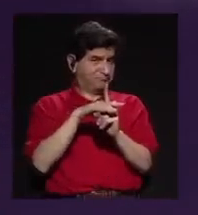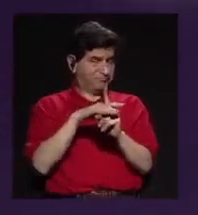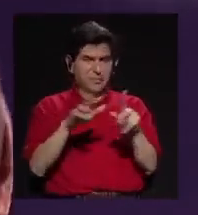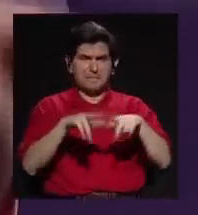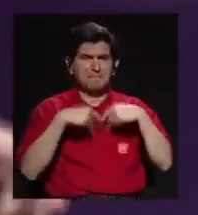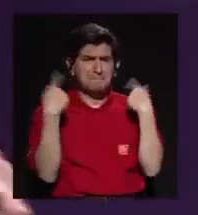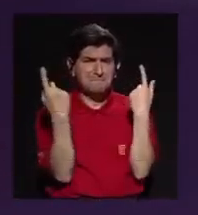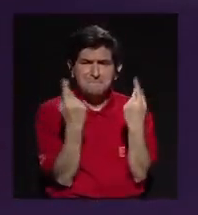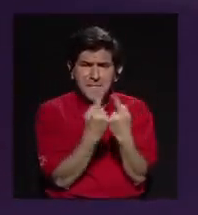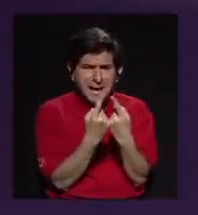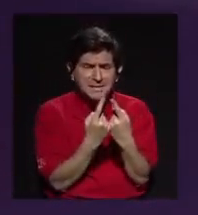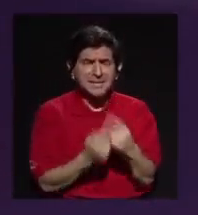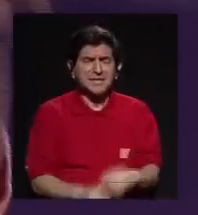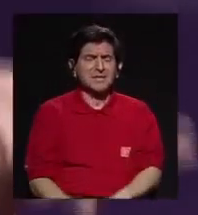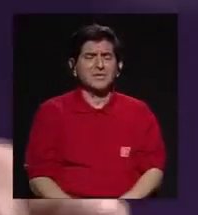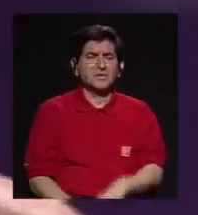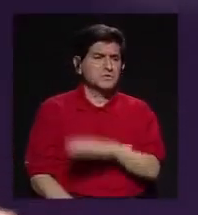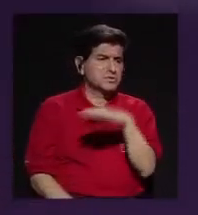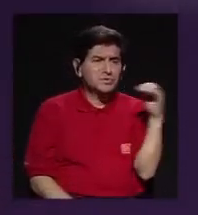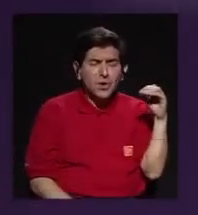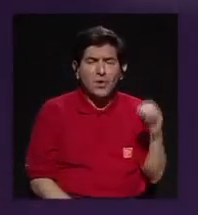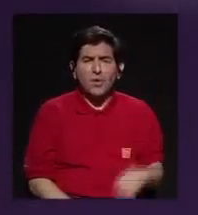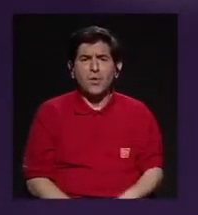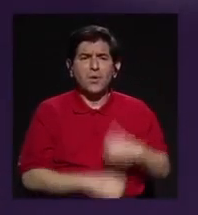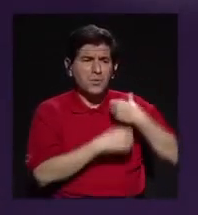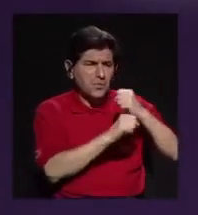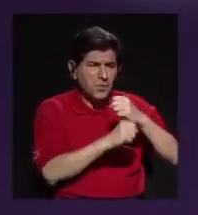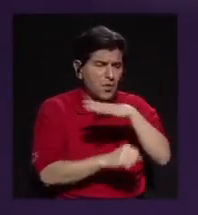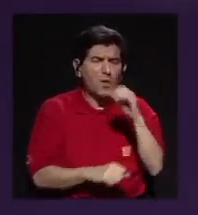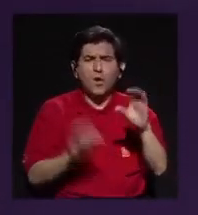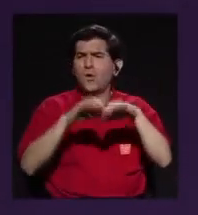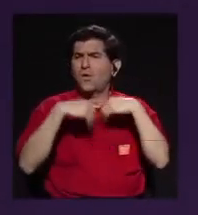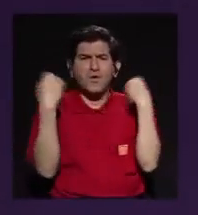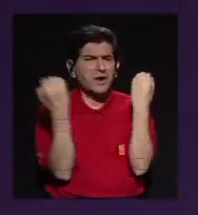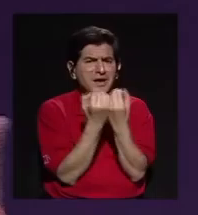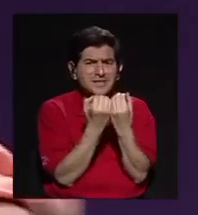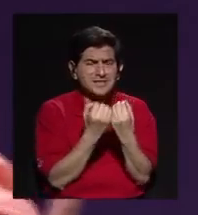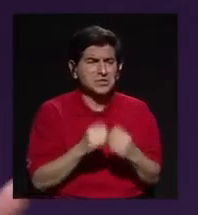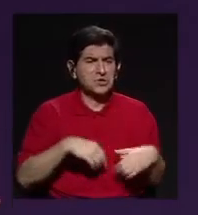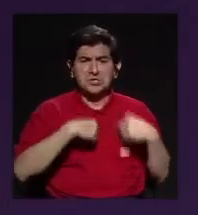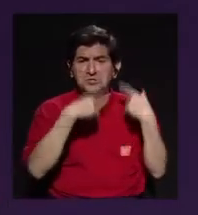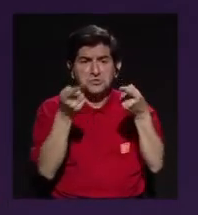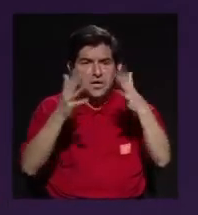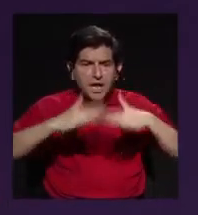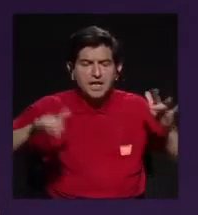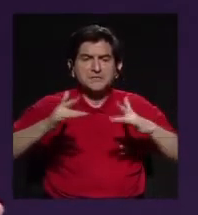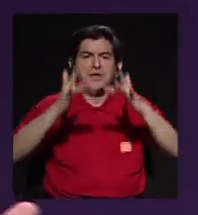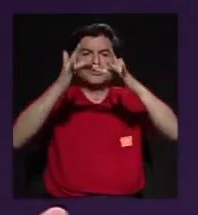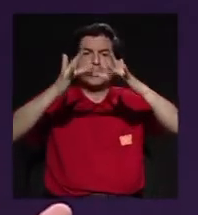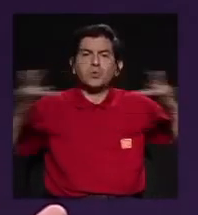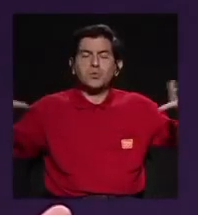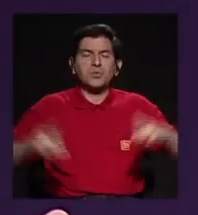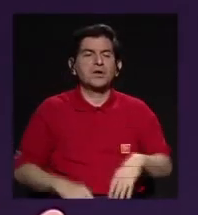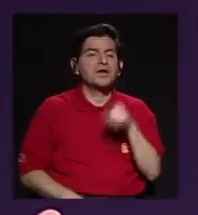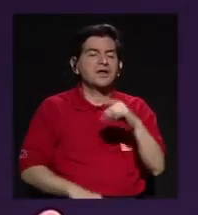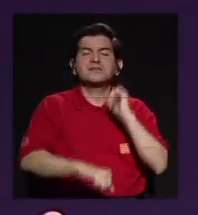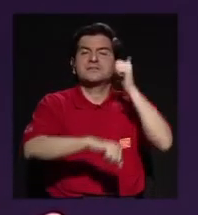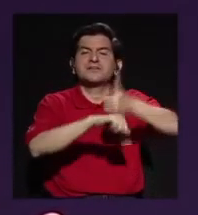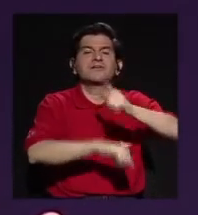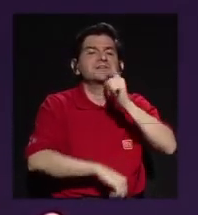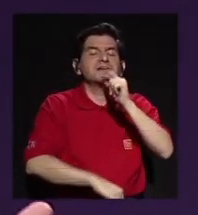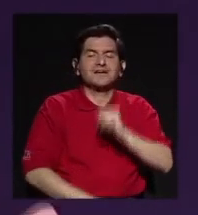partidos políticos, ni los gobiernos locales, ni las organizaciones de la sociedad civil, o sea, el espacio está vacío. ¿Y quién lo ocupa? Las